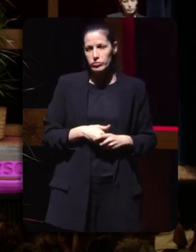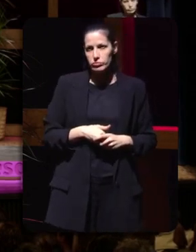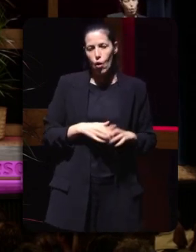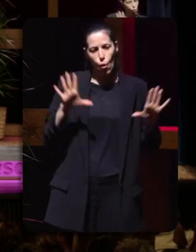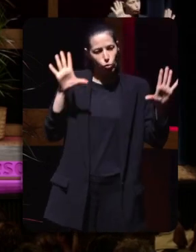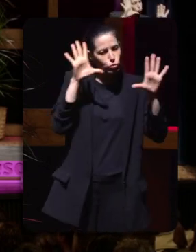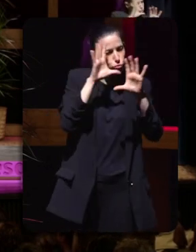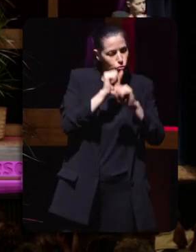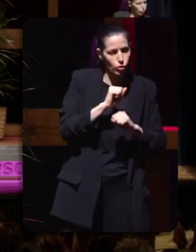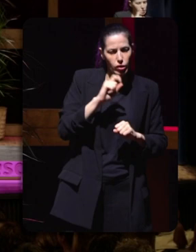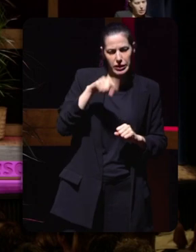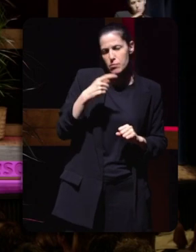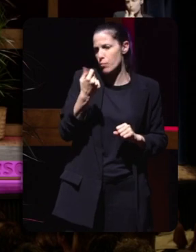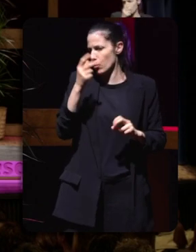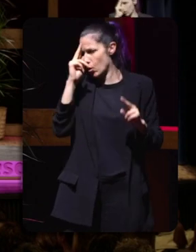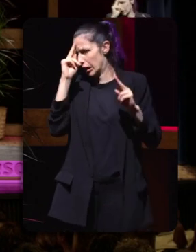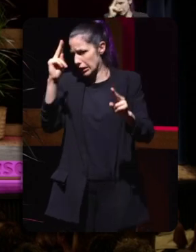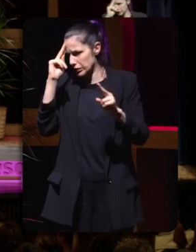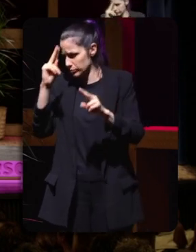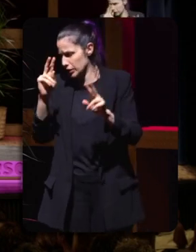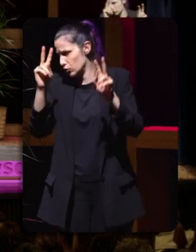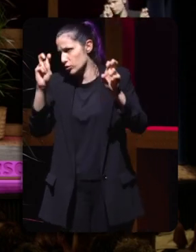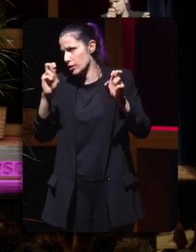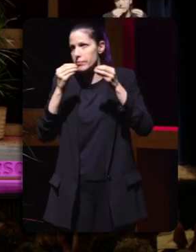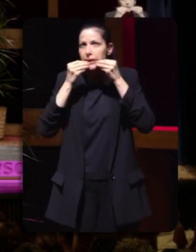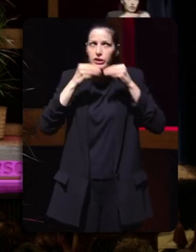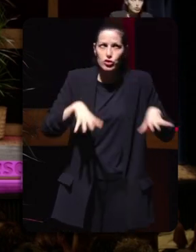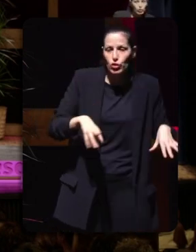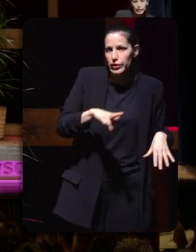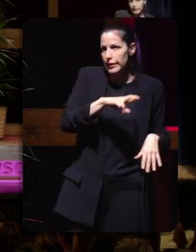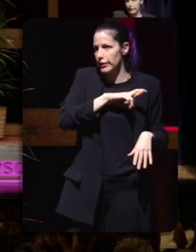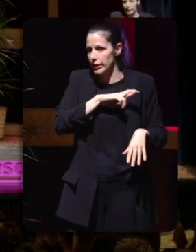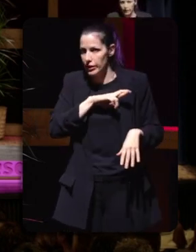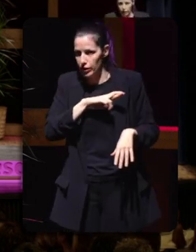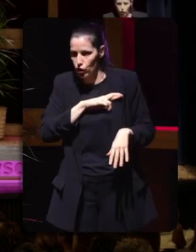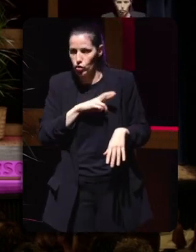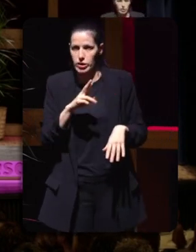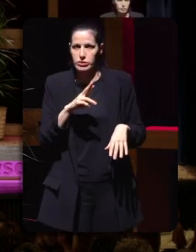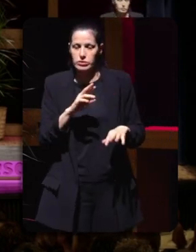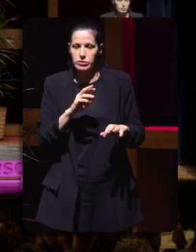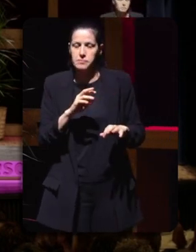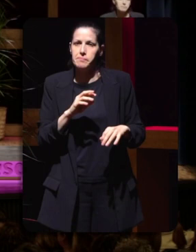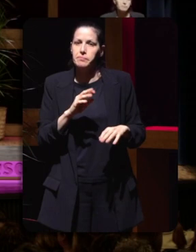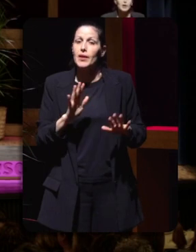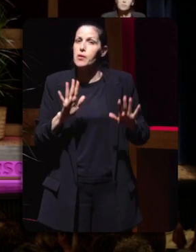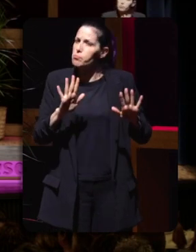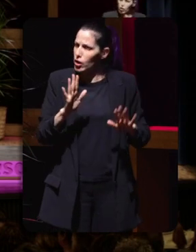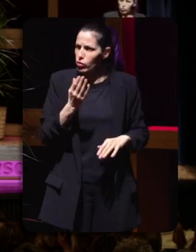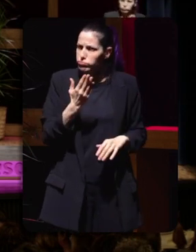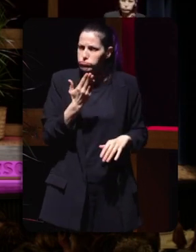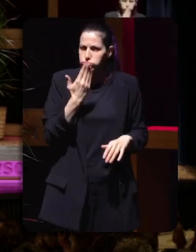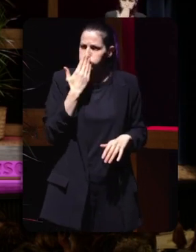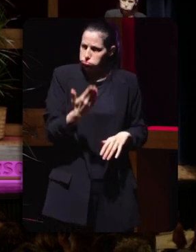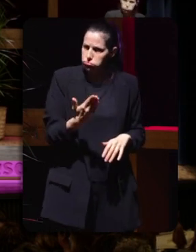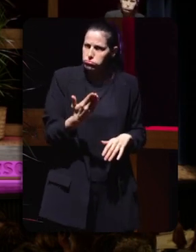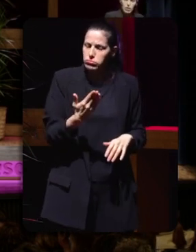muy bien y Con todo el respeto a la historia de las religiones y a la Católica en particular Pero es verdad que tenemos un mito fundacional